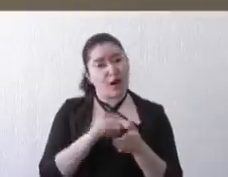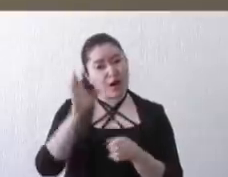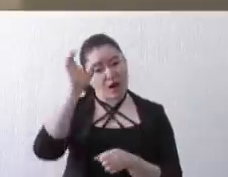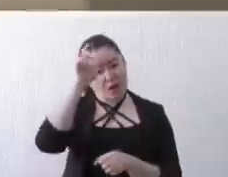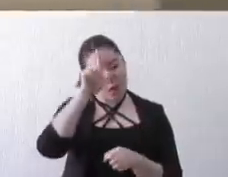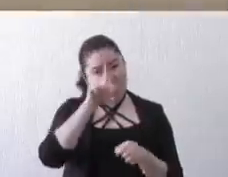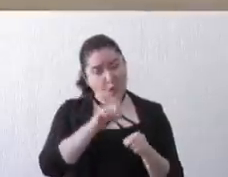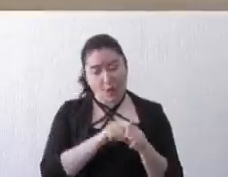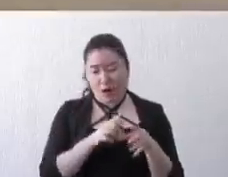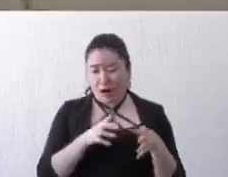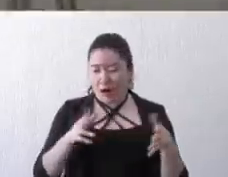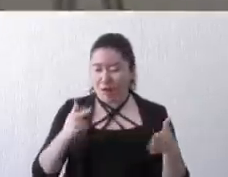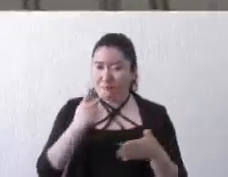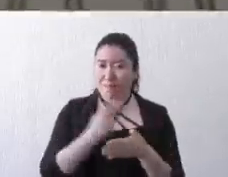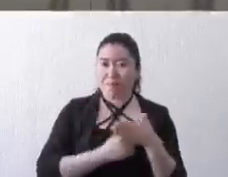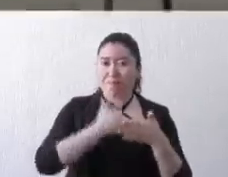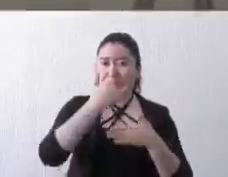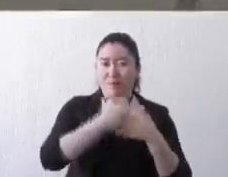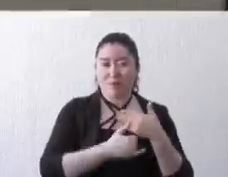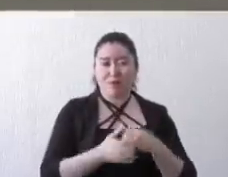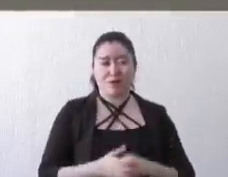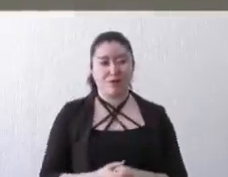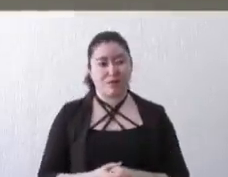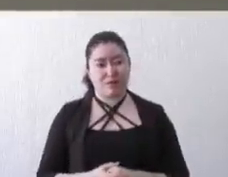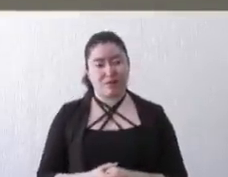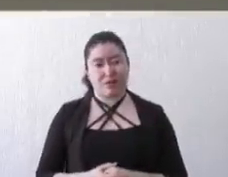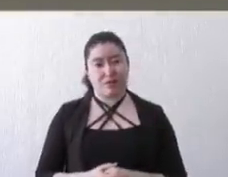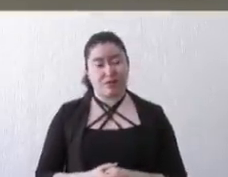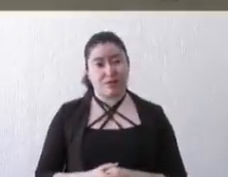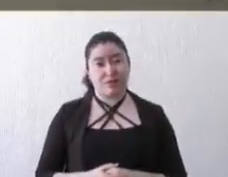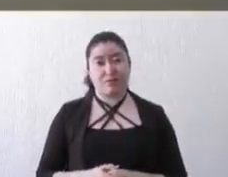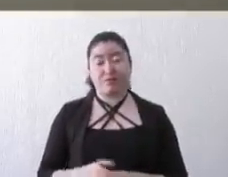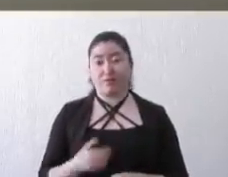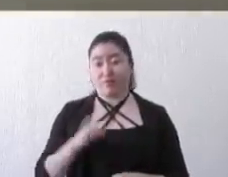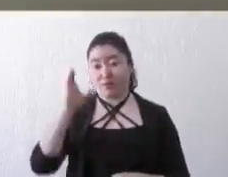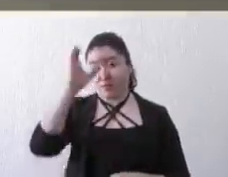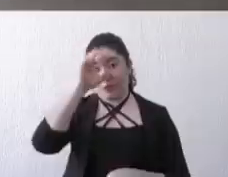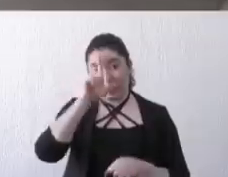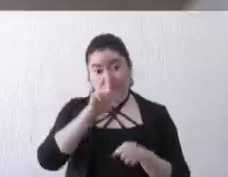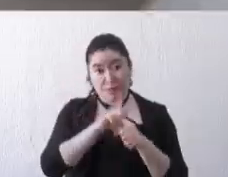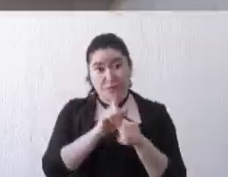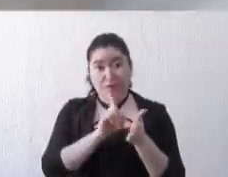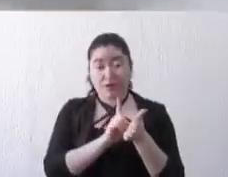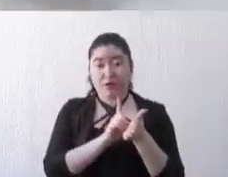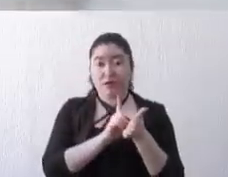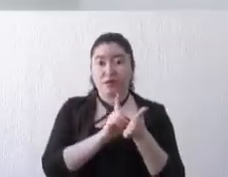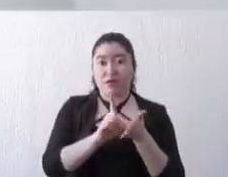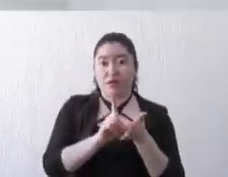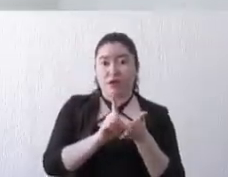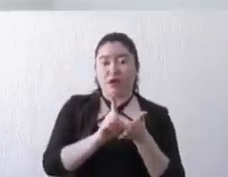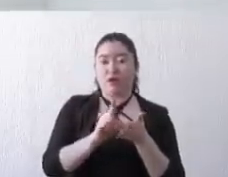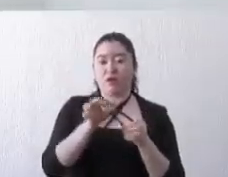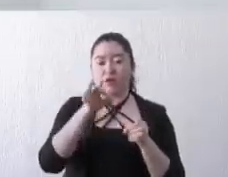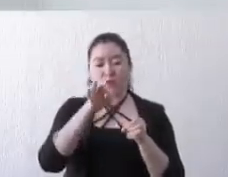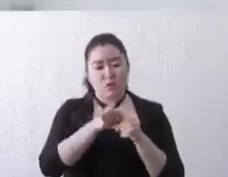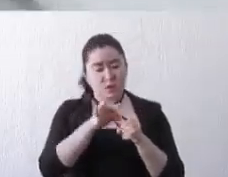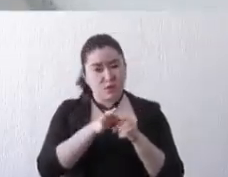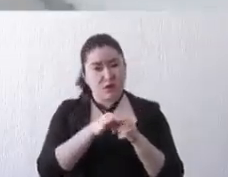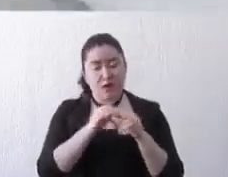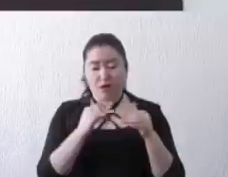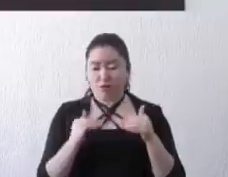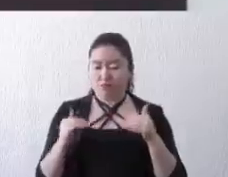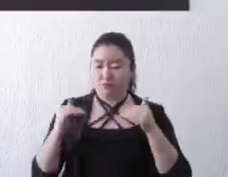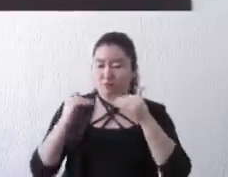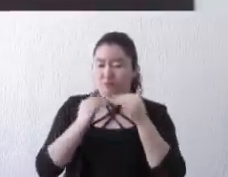Un gran proyecto cultural donde la cultura de los derechos, de la democracia, de la igualdad y de la